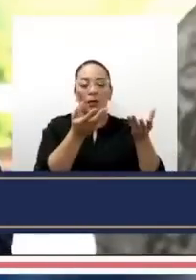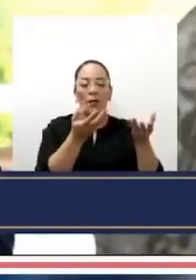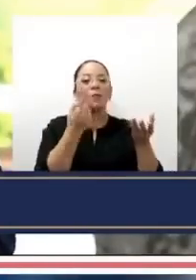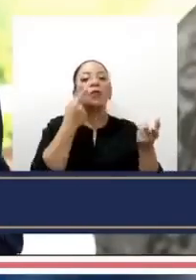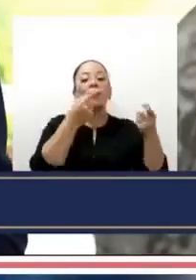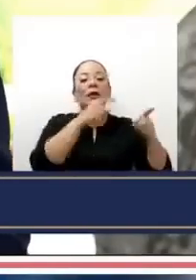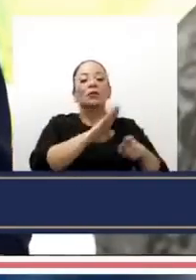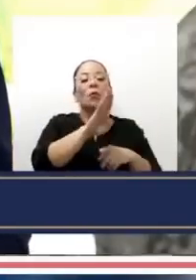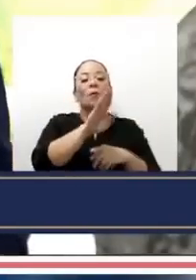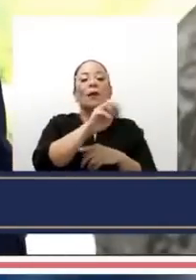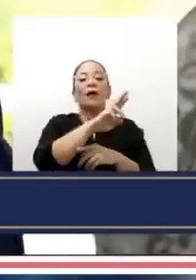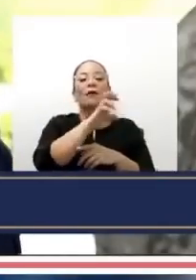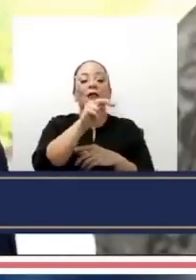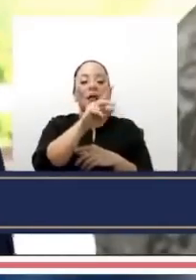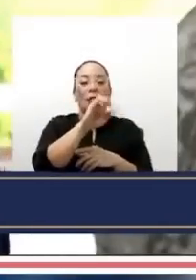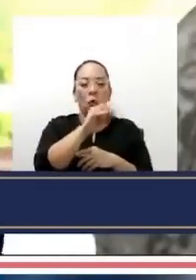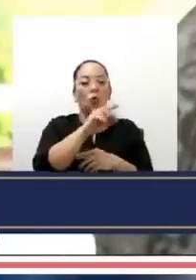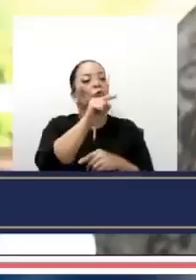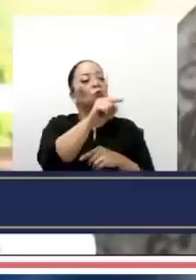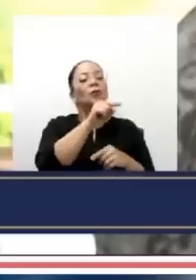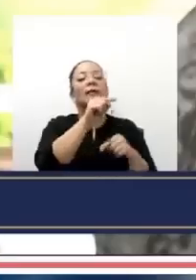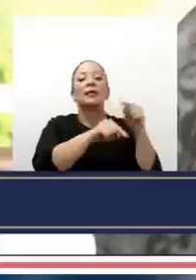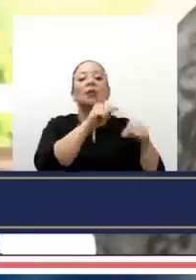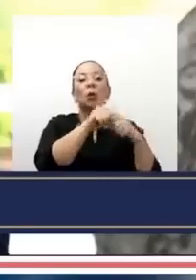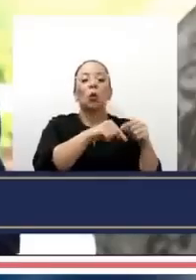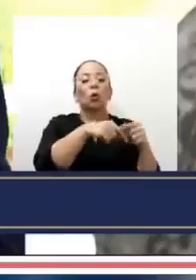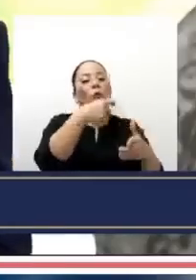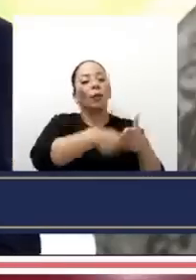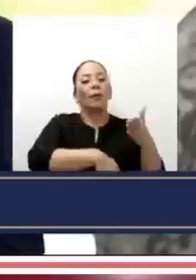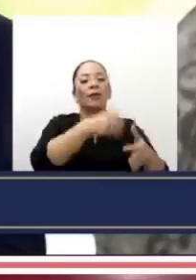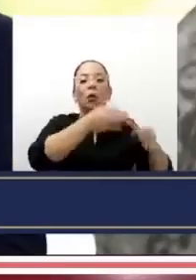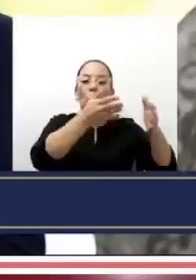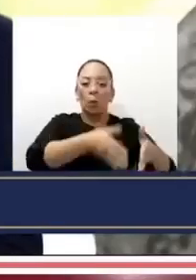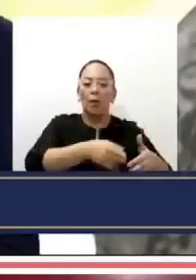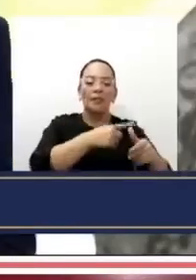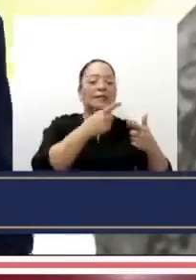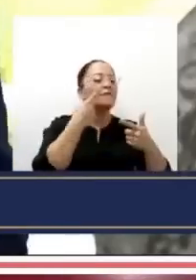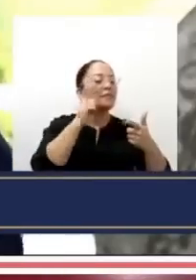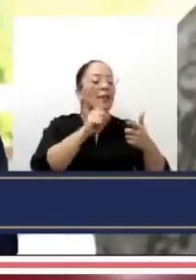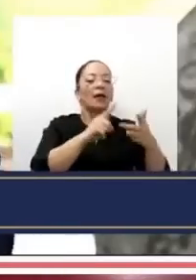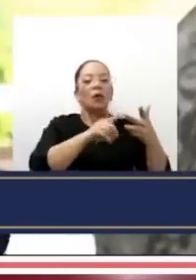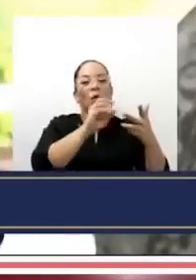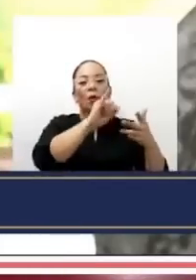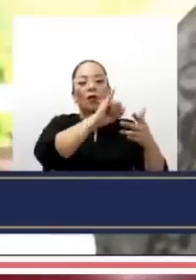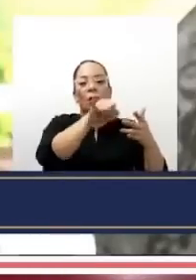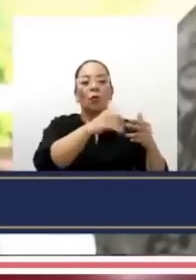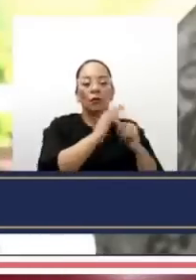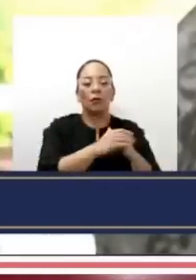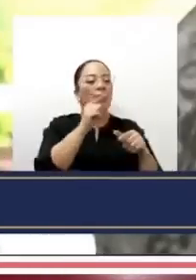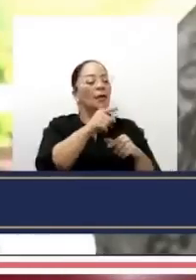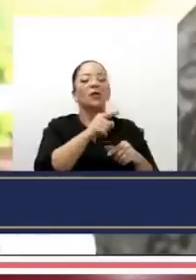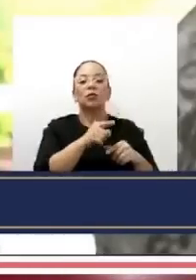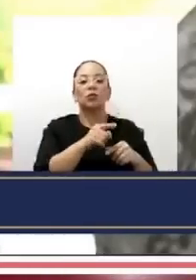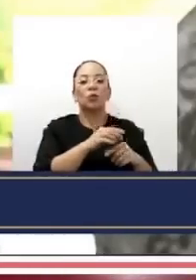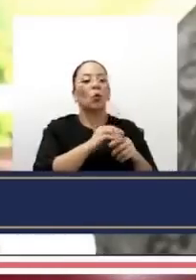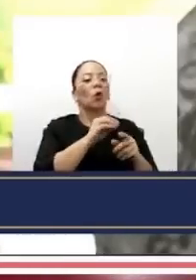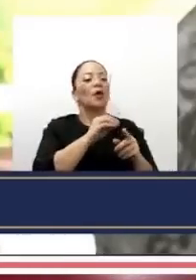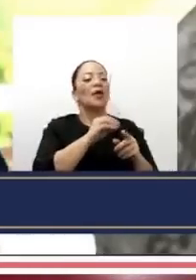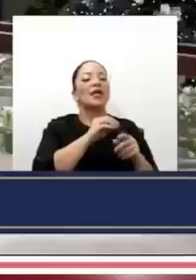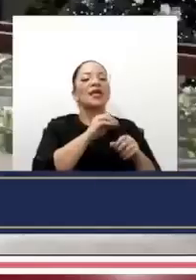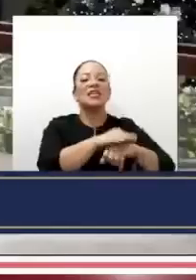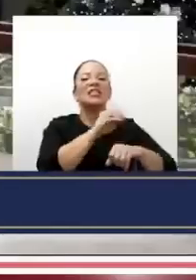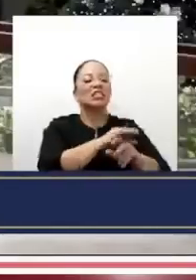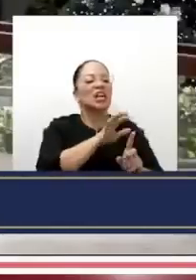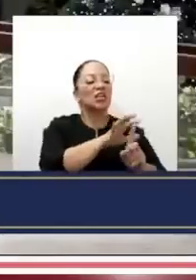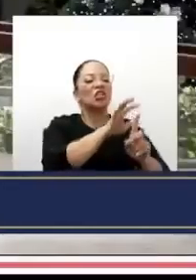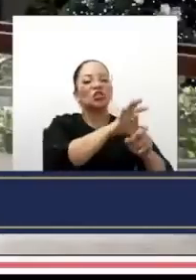caso Barrenador, que usted criticó muy duramente a los jueces, a los fiscales y al OIJ, y que eso es instigación pública. y